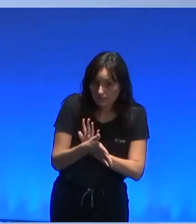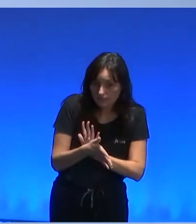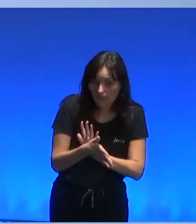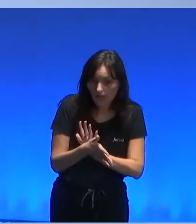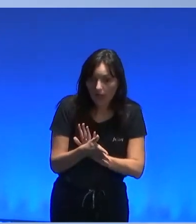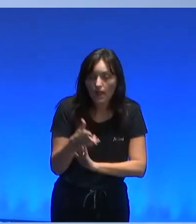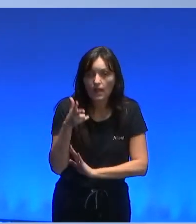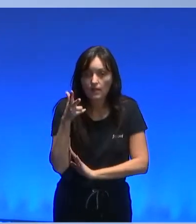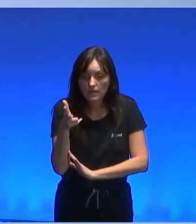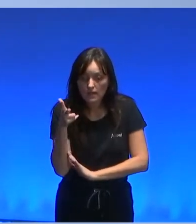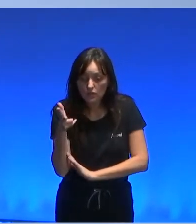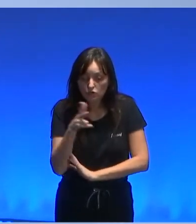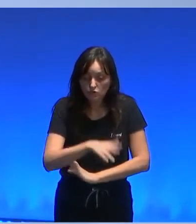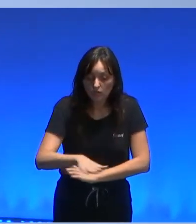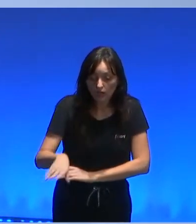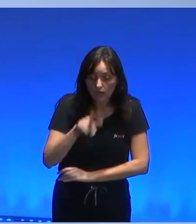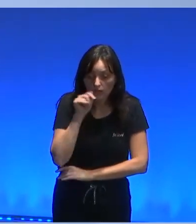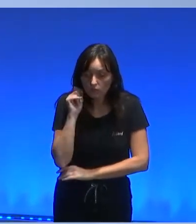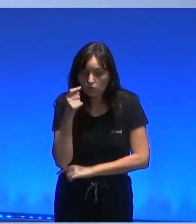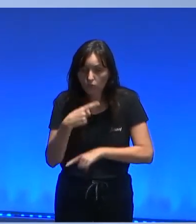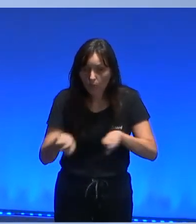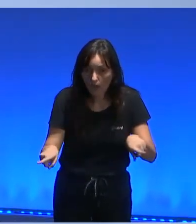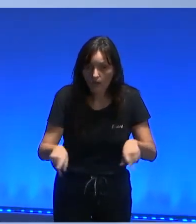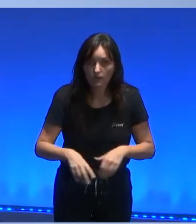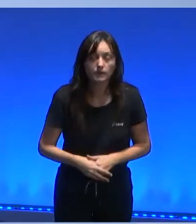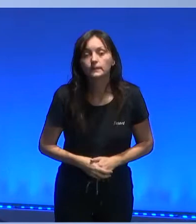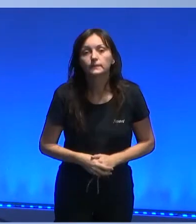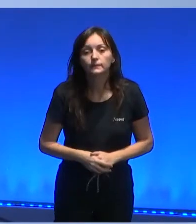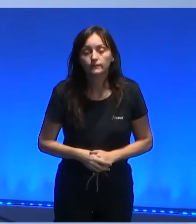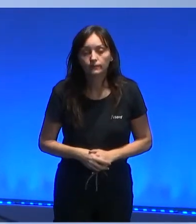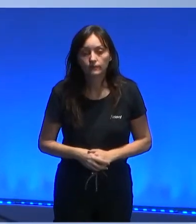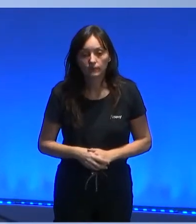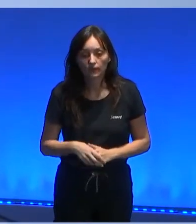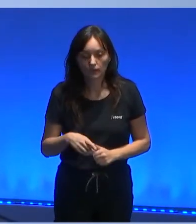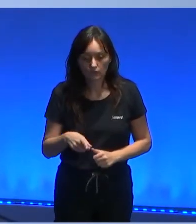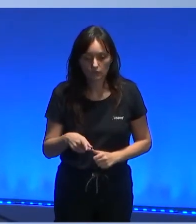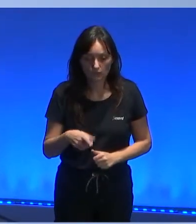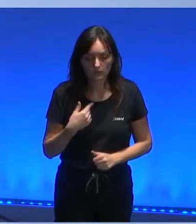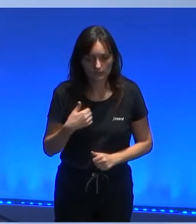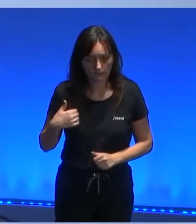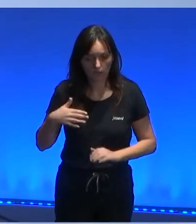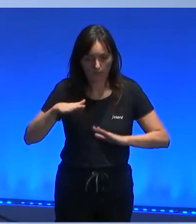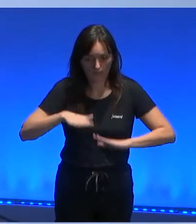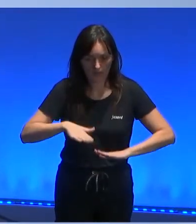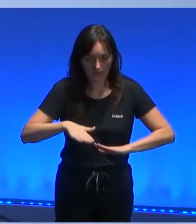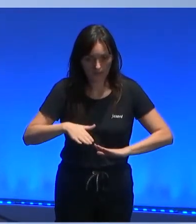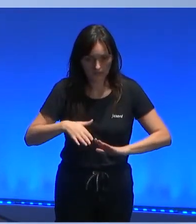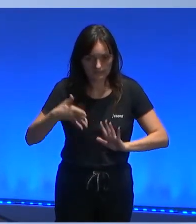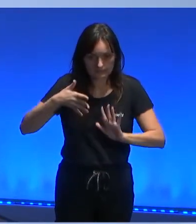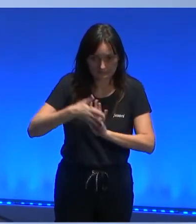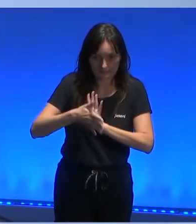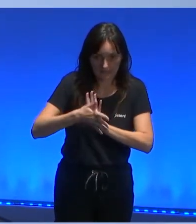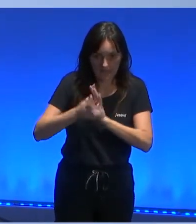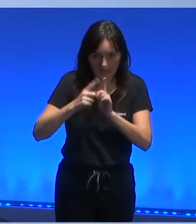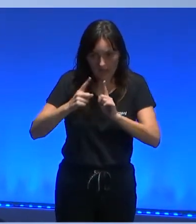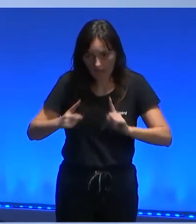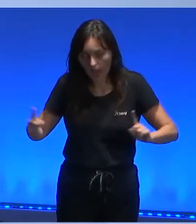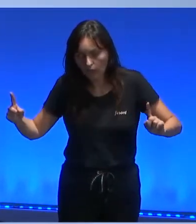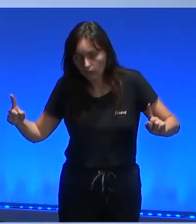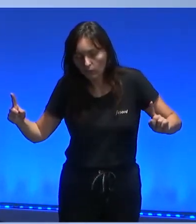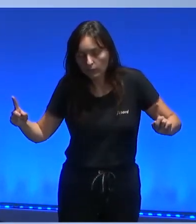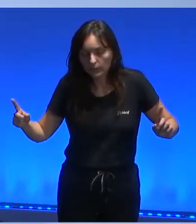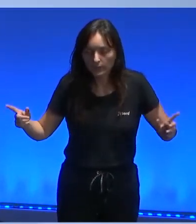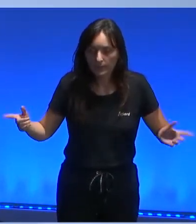los derechos de las niñas y de los niños. Aquí me gustaría mucho pararme por mucho tiempo que no